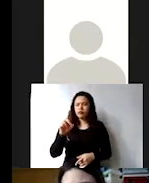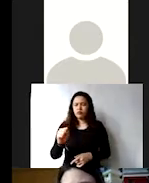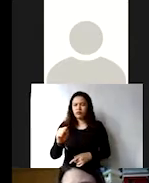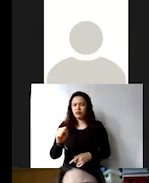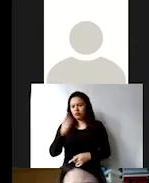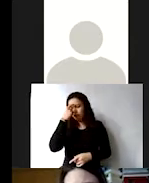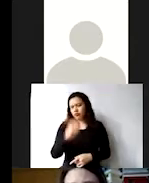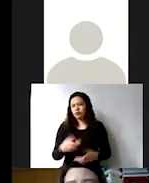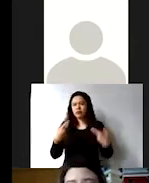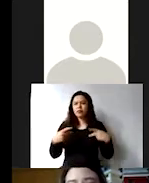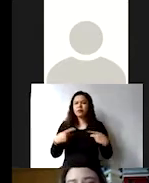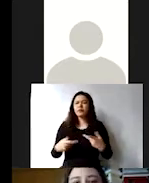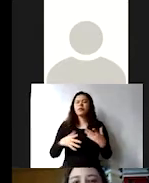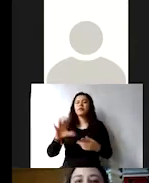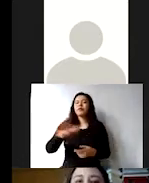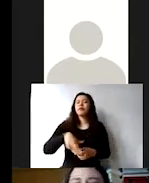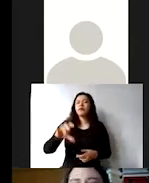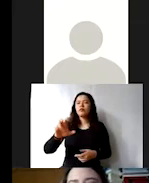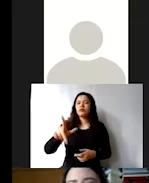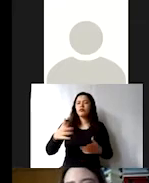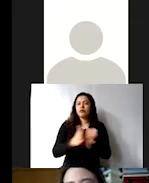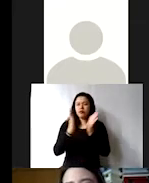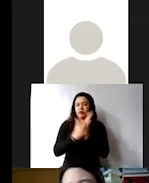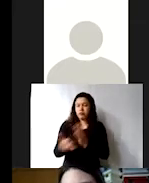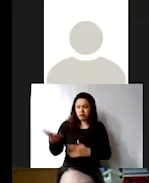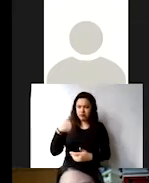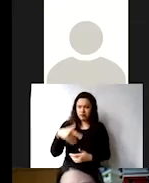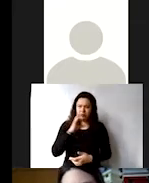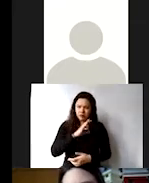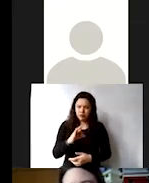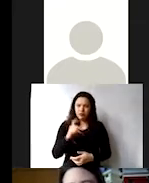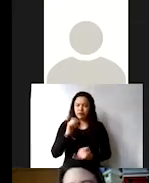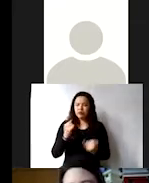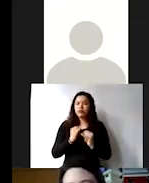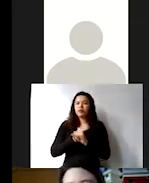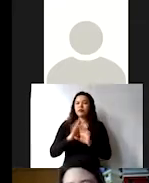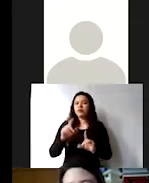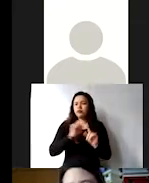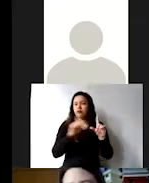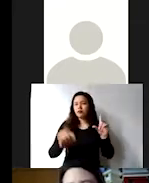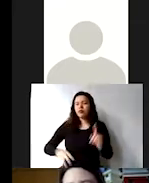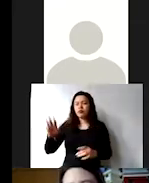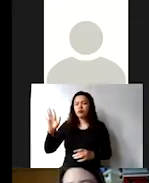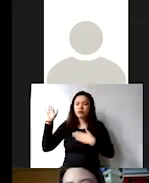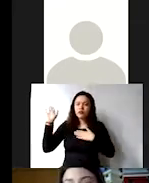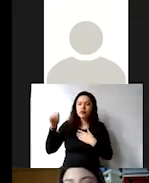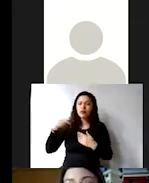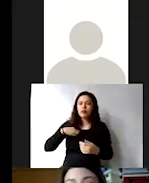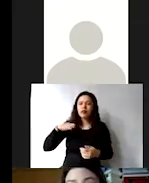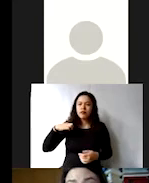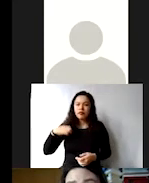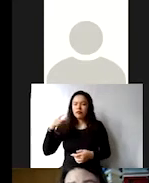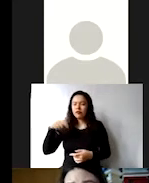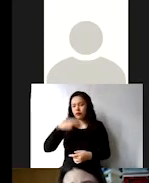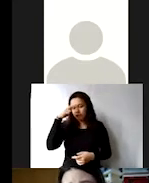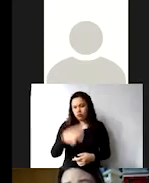participar a la sociedad civil. Y para participar en los informes nacionales voluntarios que hace el gobierno mexicano, existe una dirección